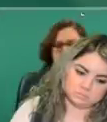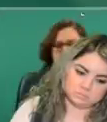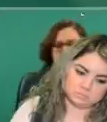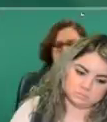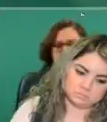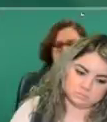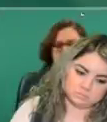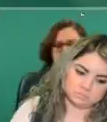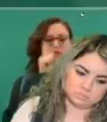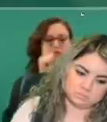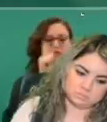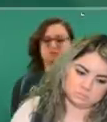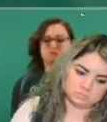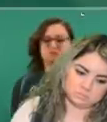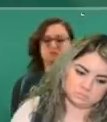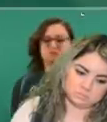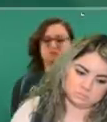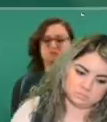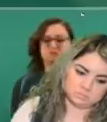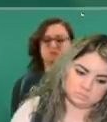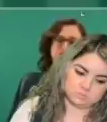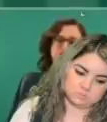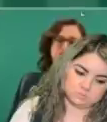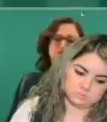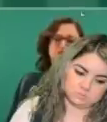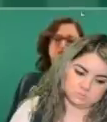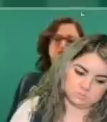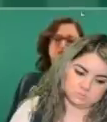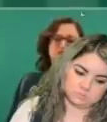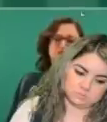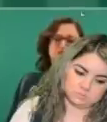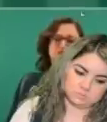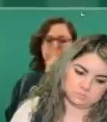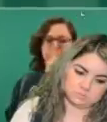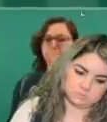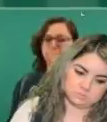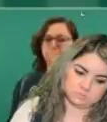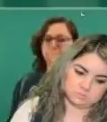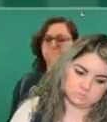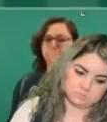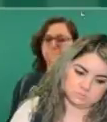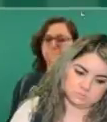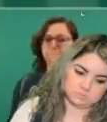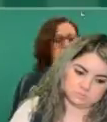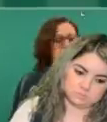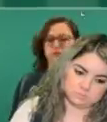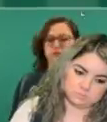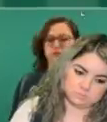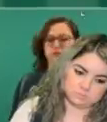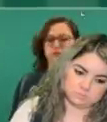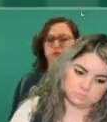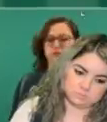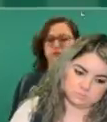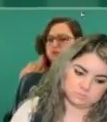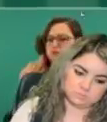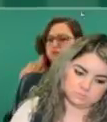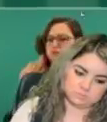se habla con la verdad, no mentir, no robar, no